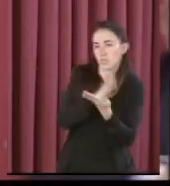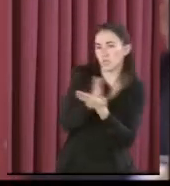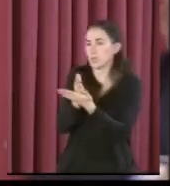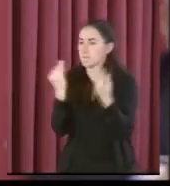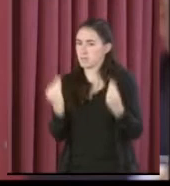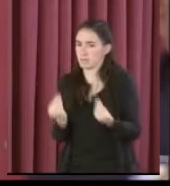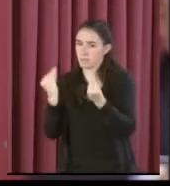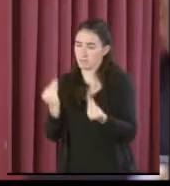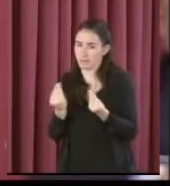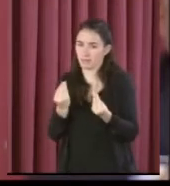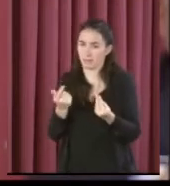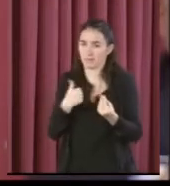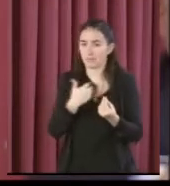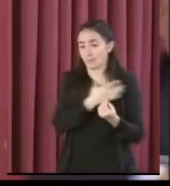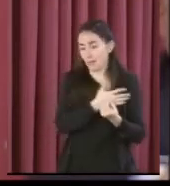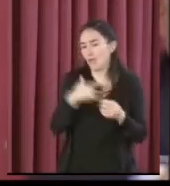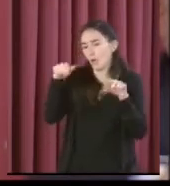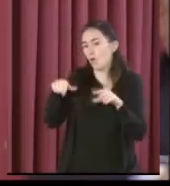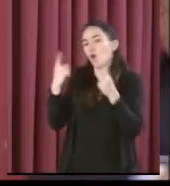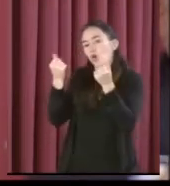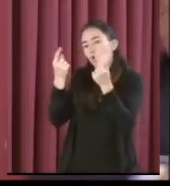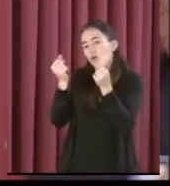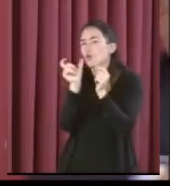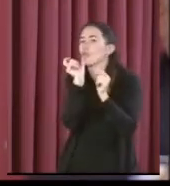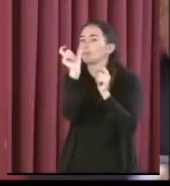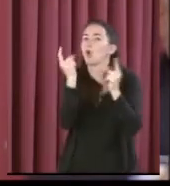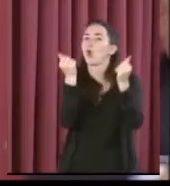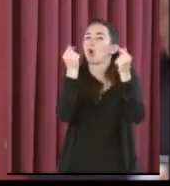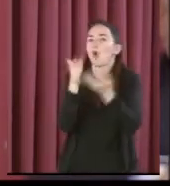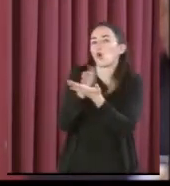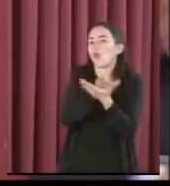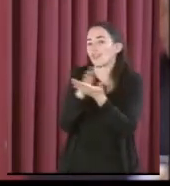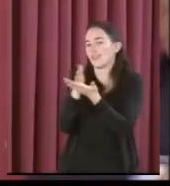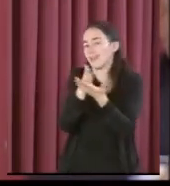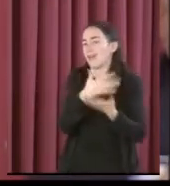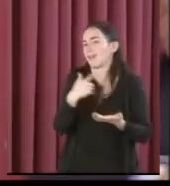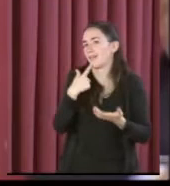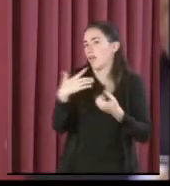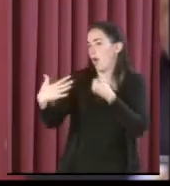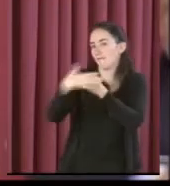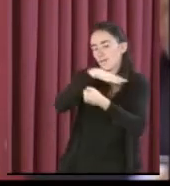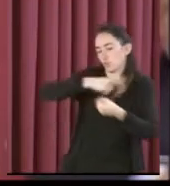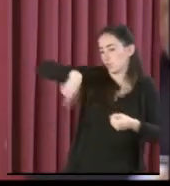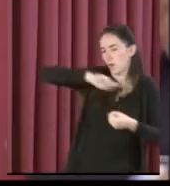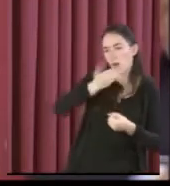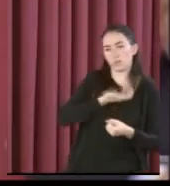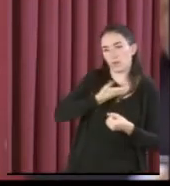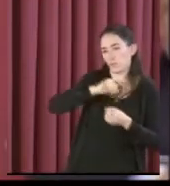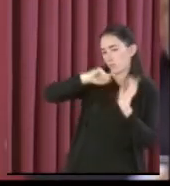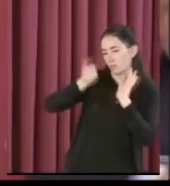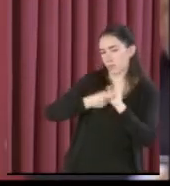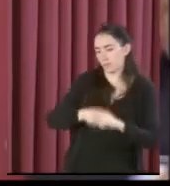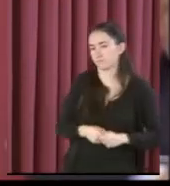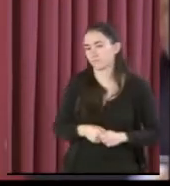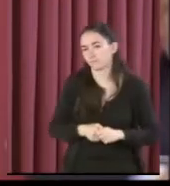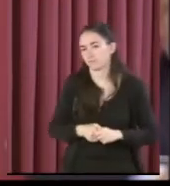decía, bajo ese paraguas de Logroño Concilia que afectará a todas las áreas municipales. Entramos ahora